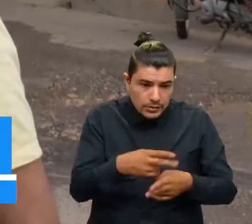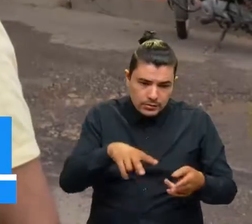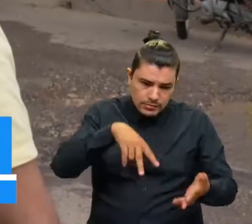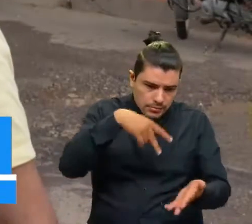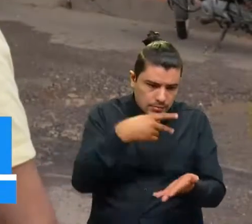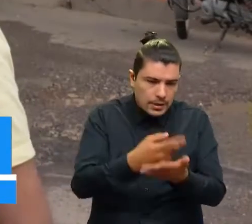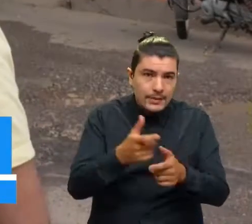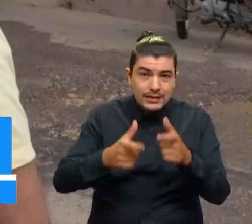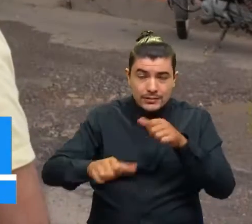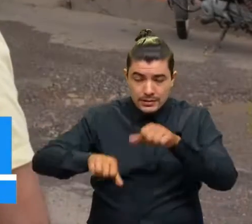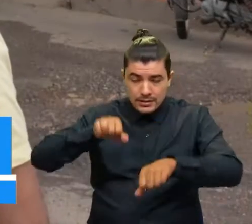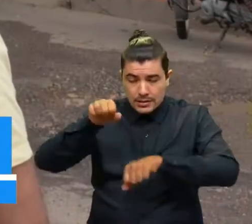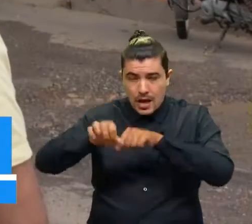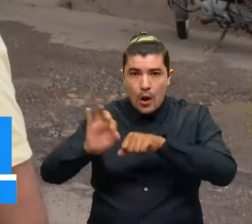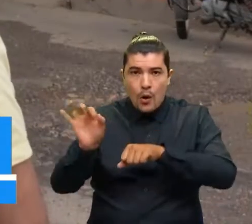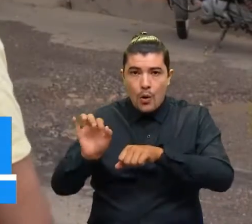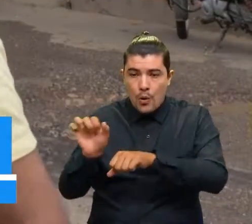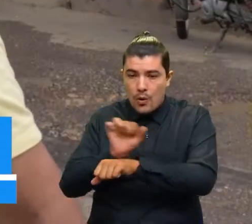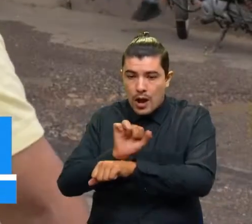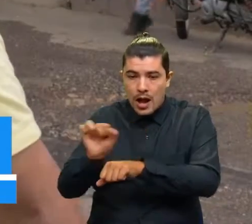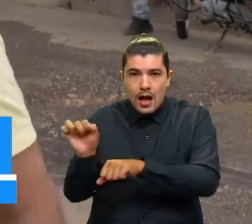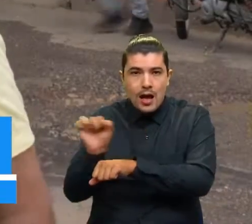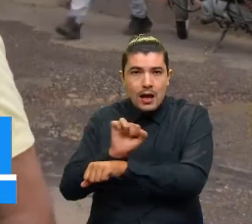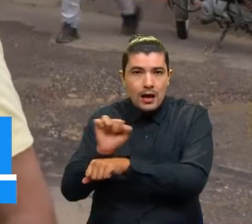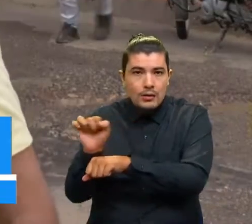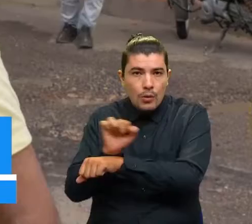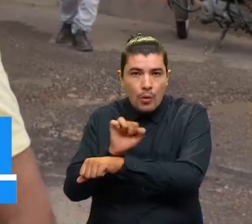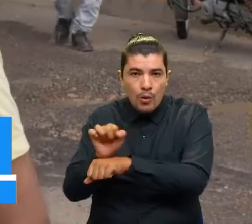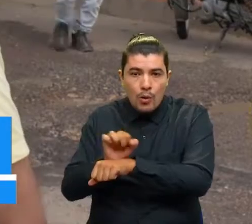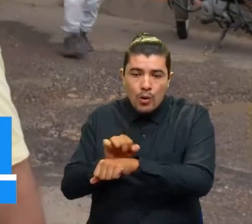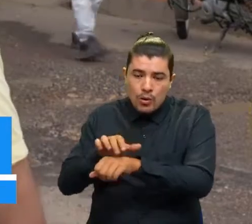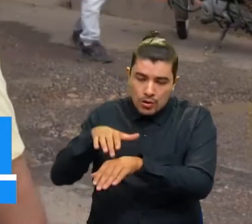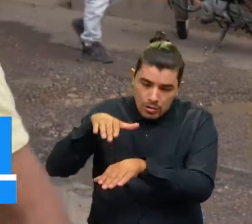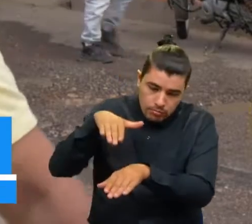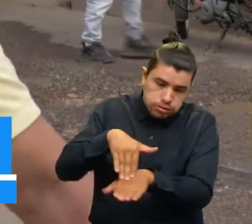de los carros que van y se le dan el tren delantero